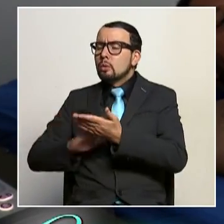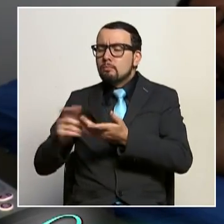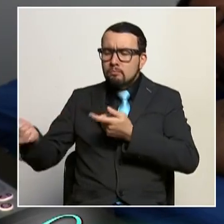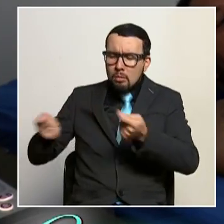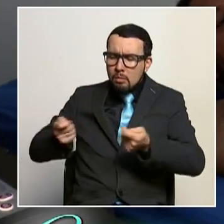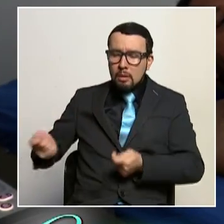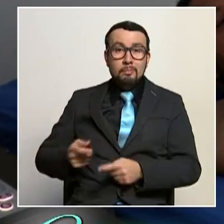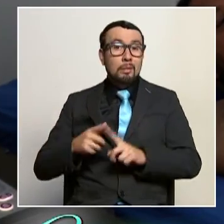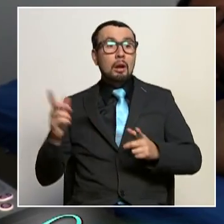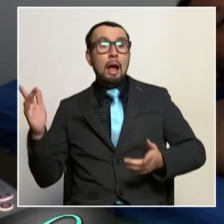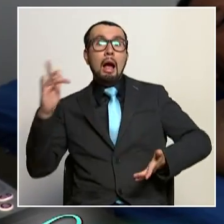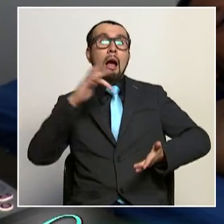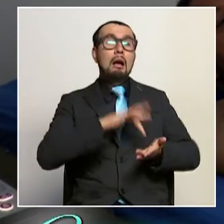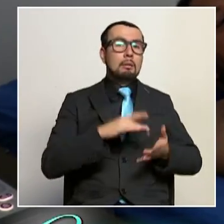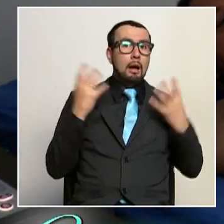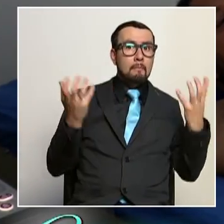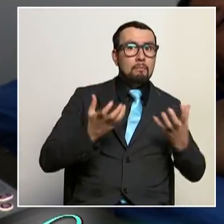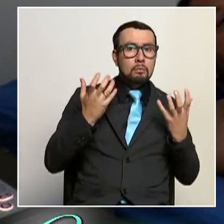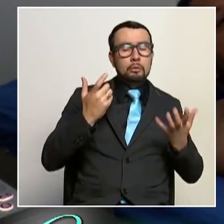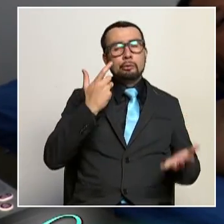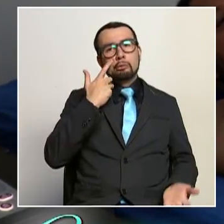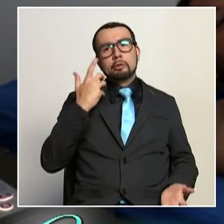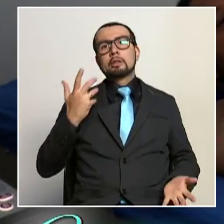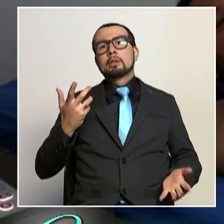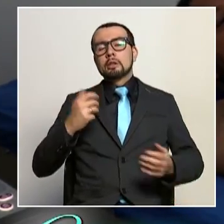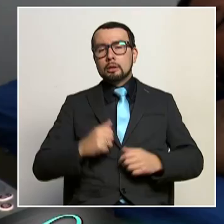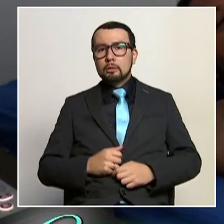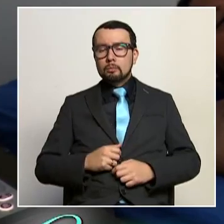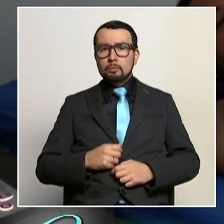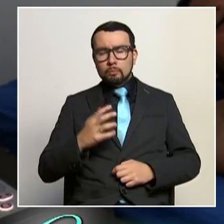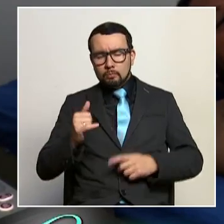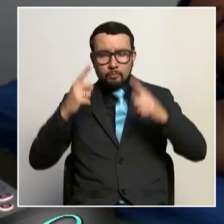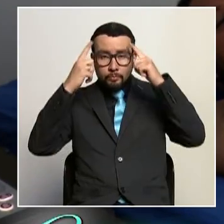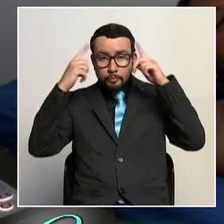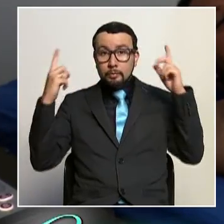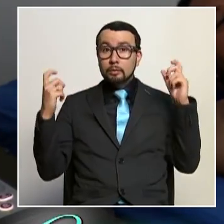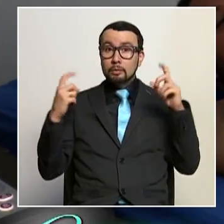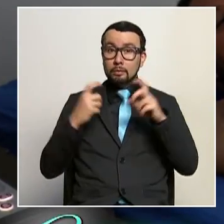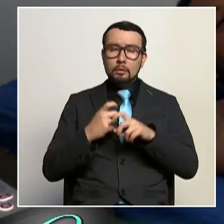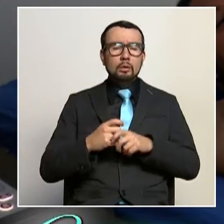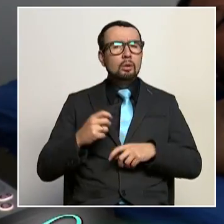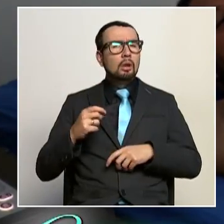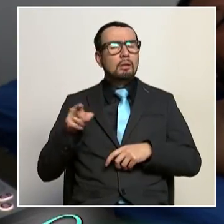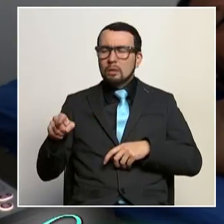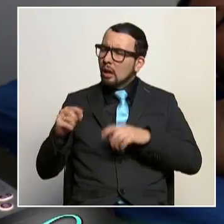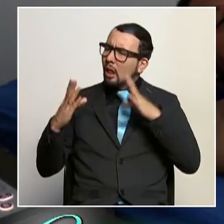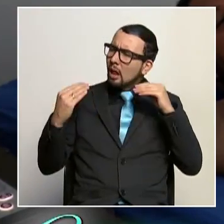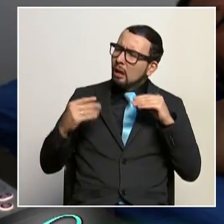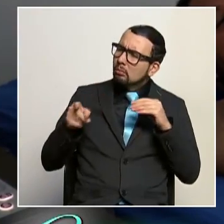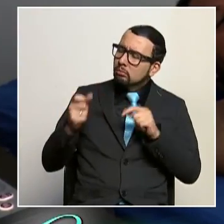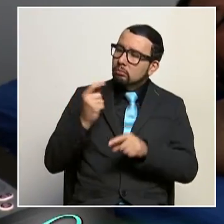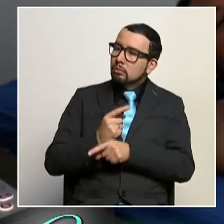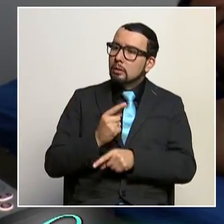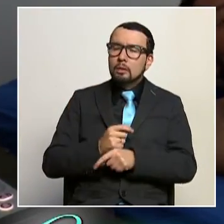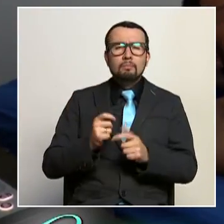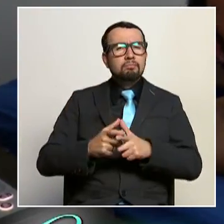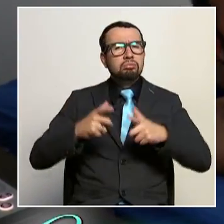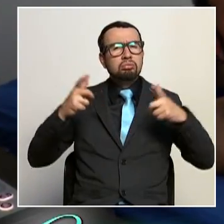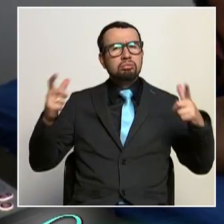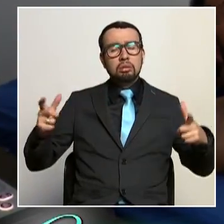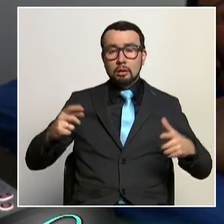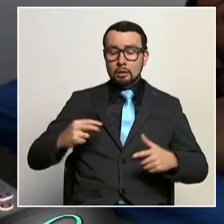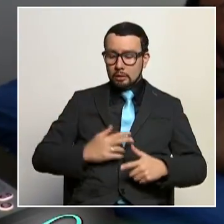aquí llegan en ambulancia. Es una reflexión para que nosotros hablemos un poco, doctor, de tantos hígados